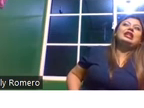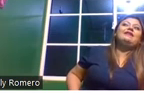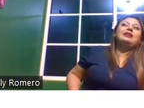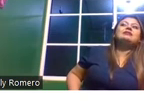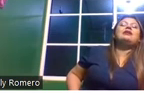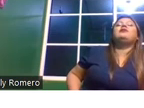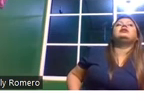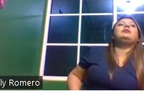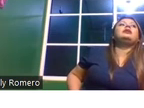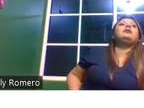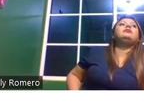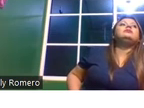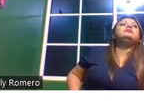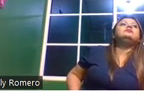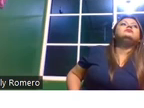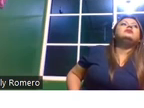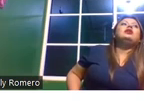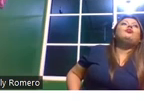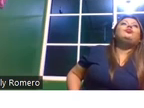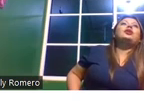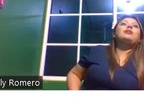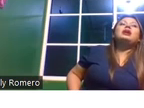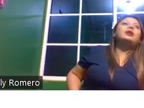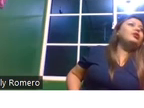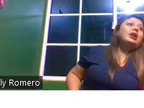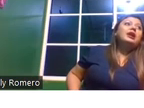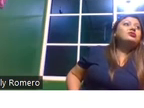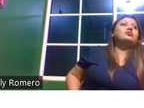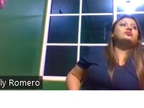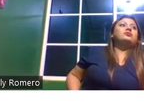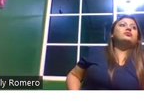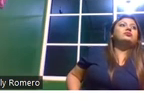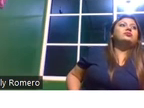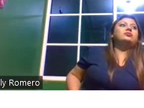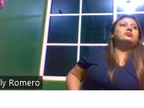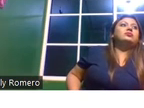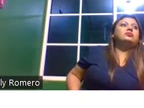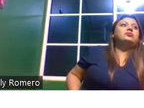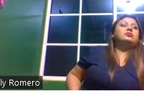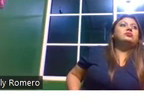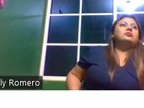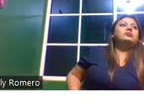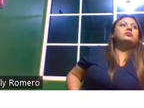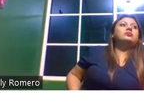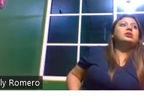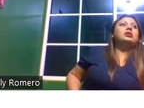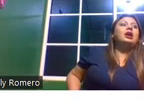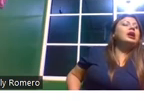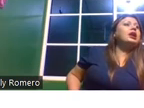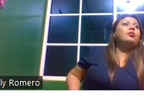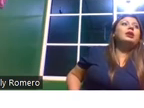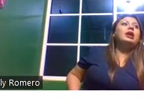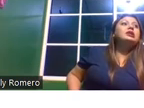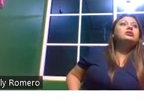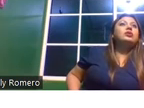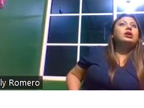ya no se diga el cliente externo. La expansión de los mercados obedece a eso. Que cuando evaluamos la cuota de mercado y el éxito